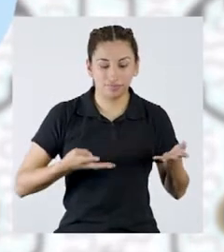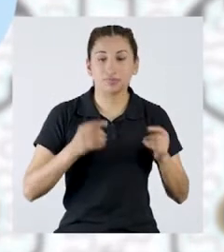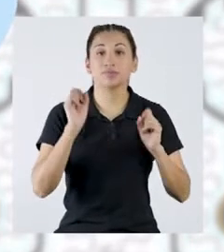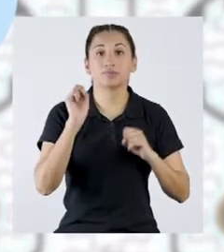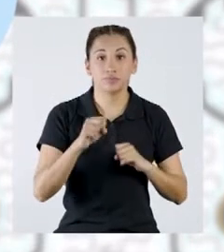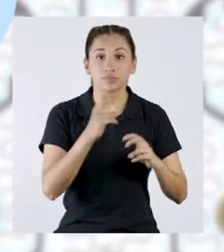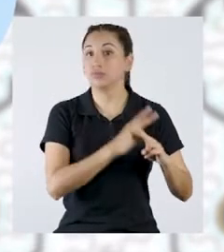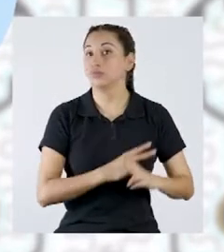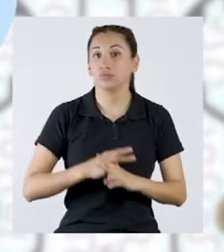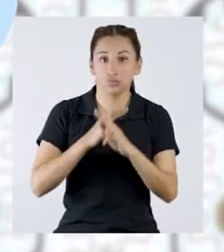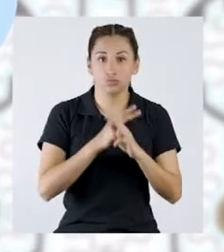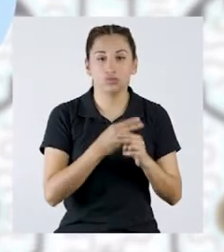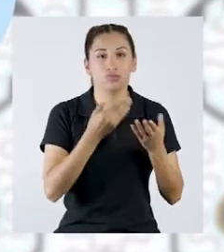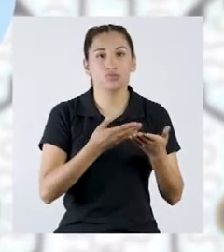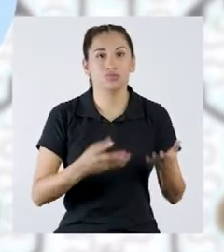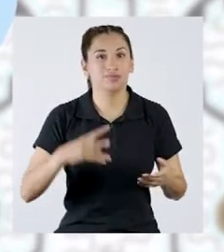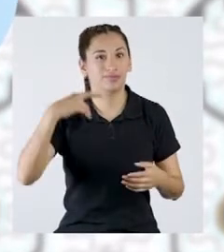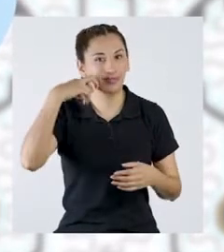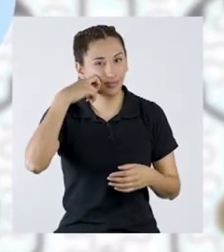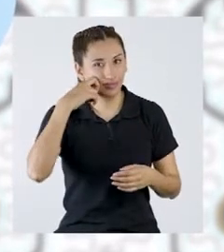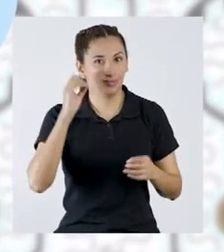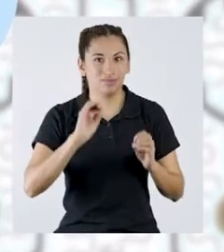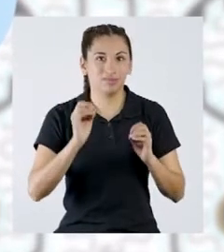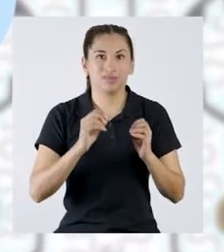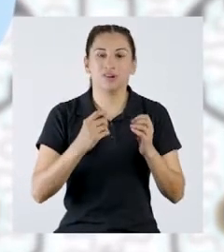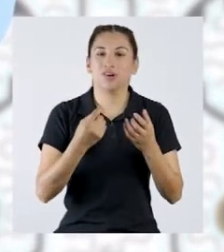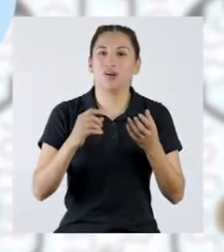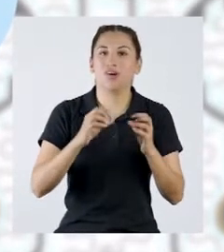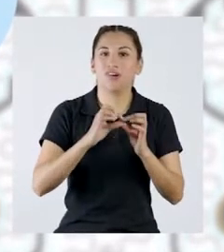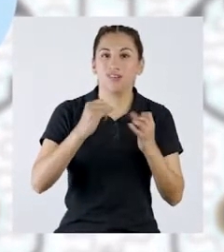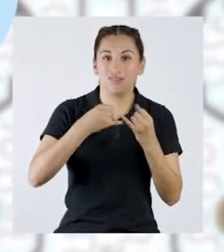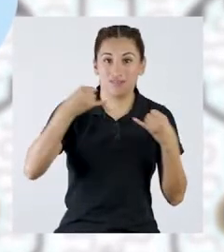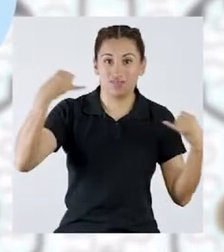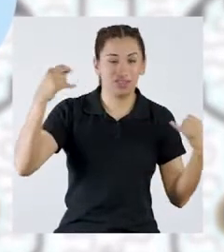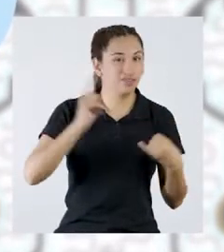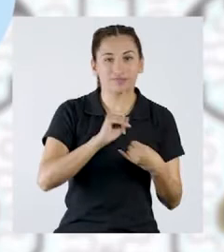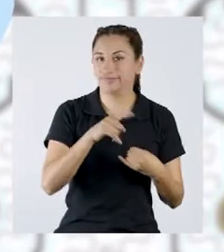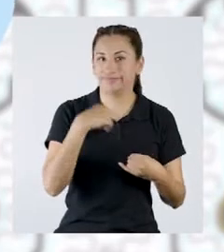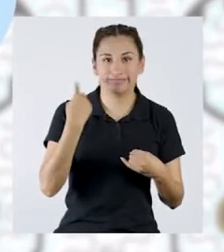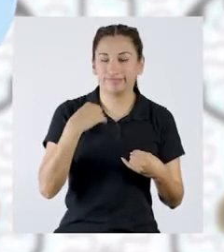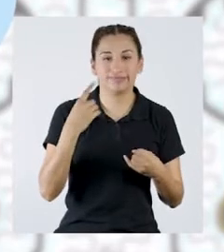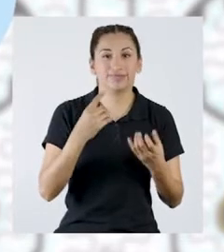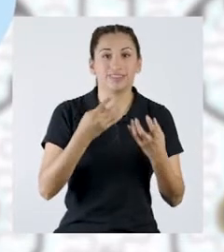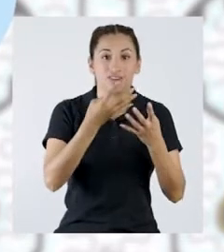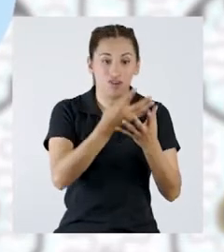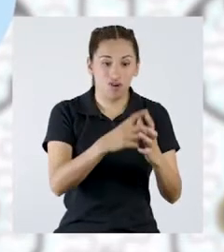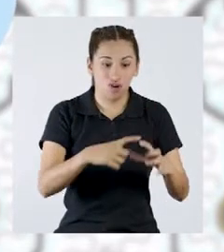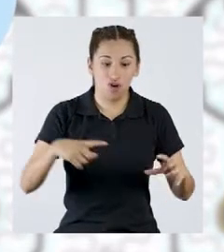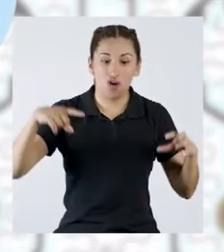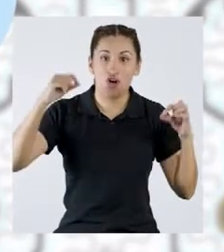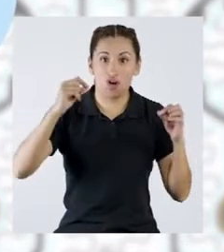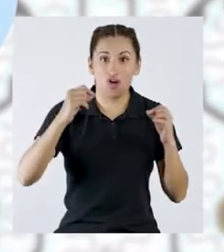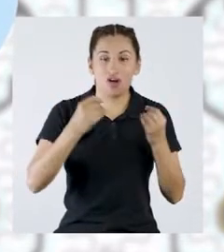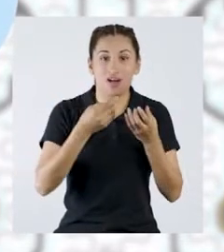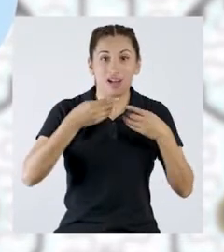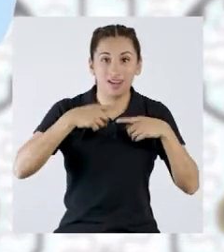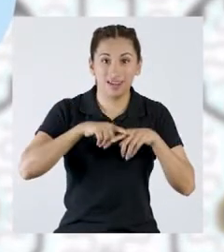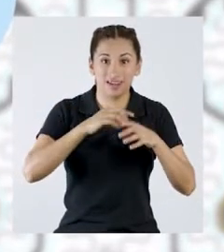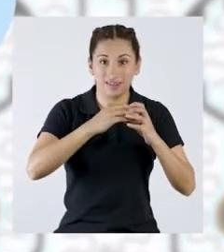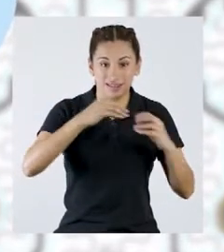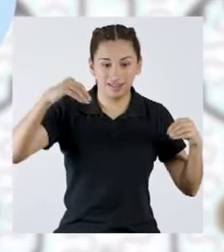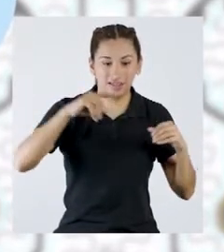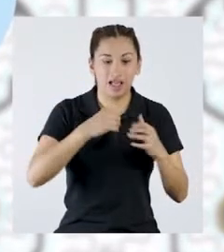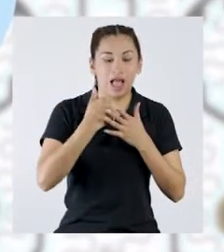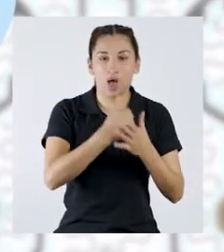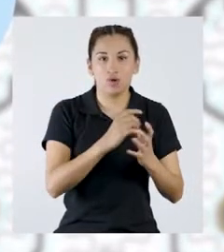sí, cuidado con colocar cosas como carnes o pastas, porque no va a funcionar. Las ramas u hojas van a ayudar a airear